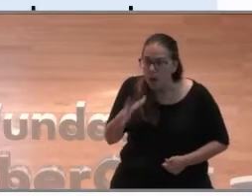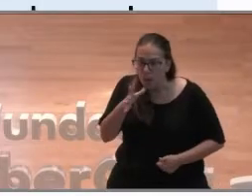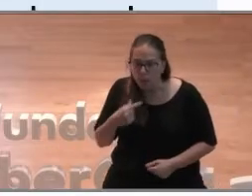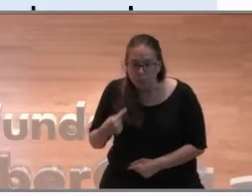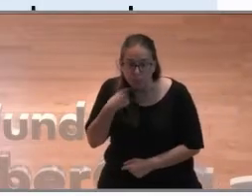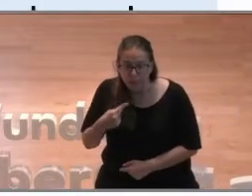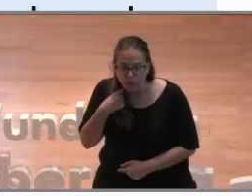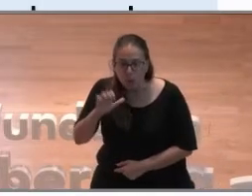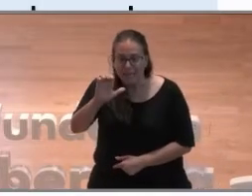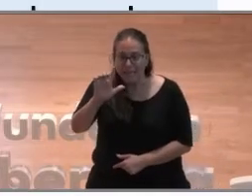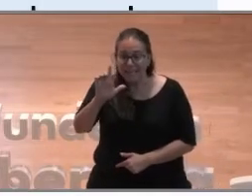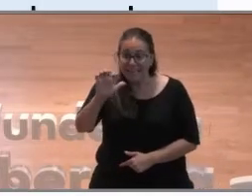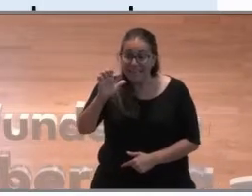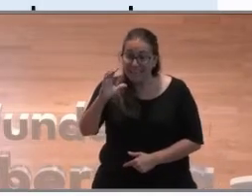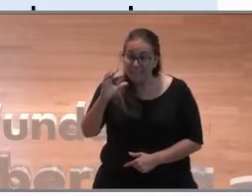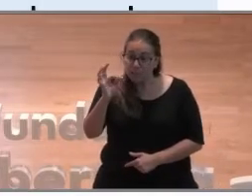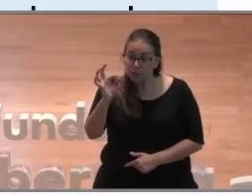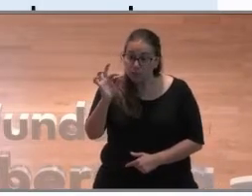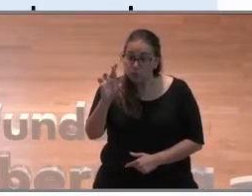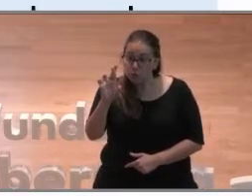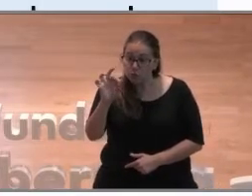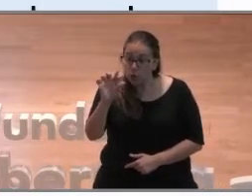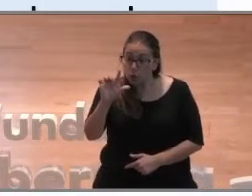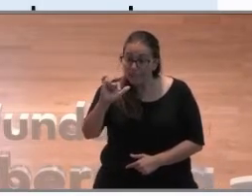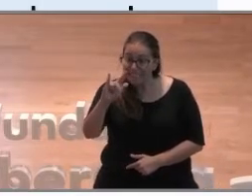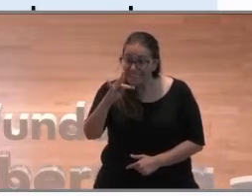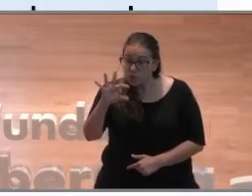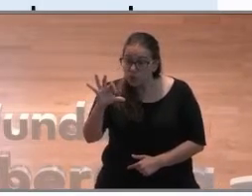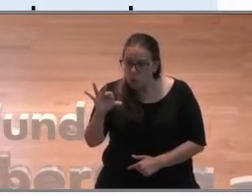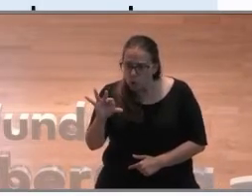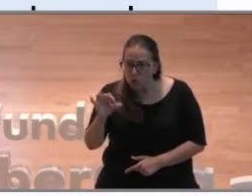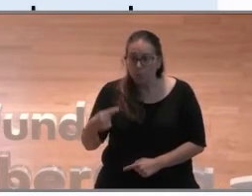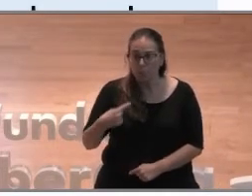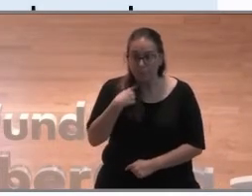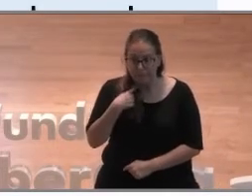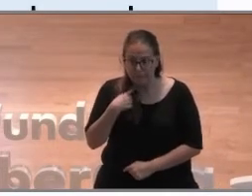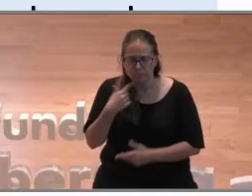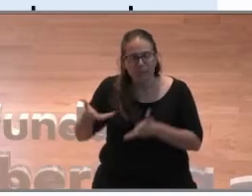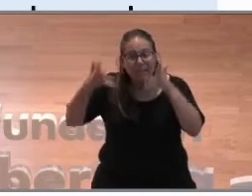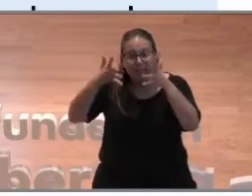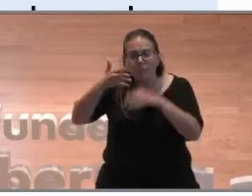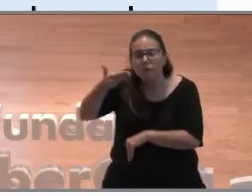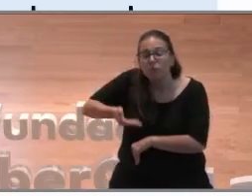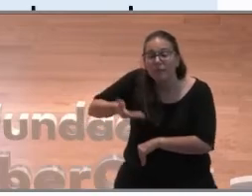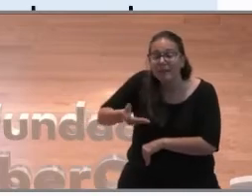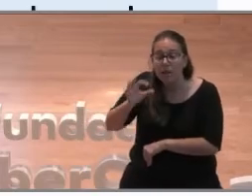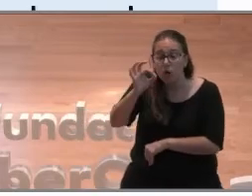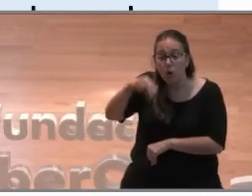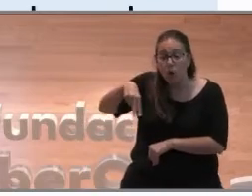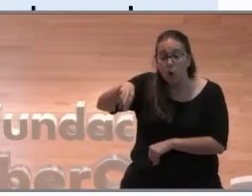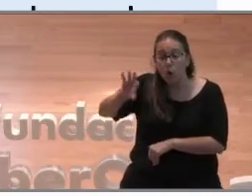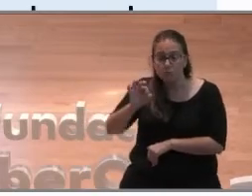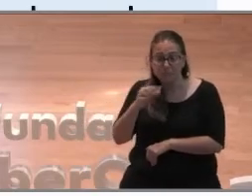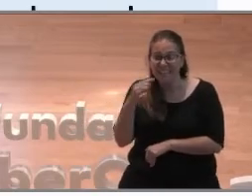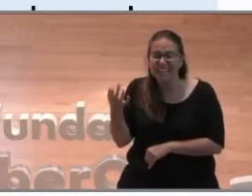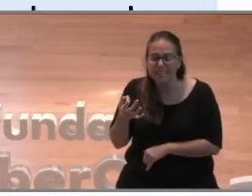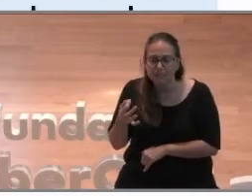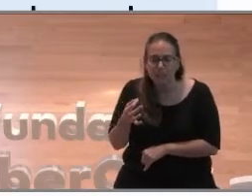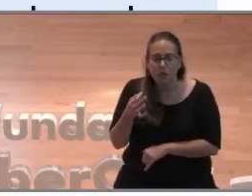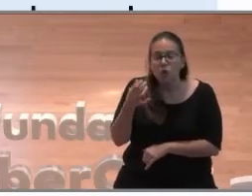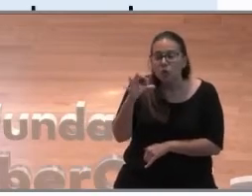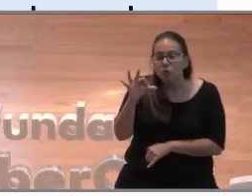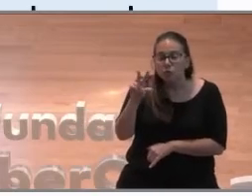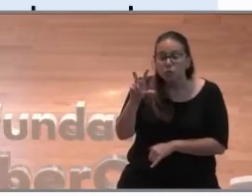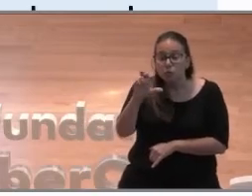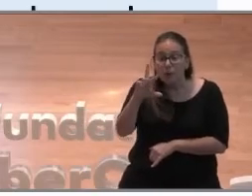electrolitos y hay que mantener la hidratación. La recomendación fundamental es la que nos da la OMS, que es el suero oral de toda la vida, que